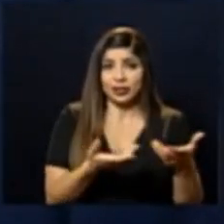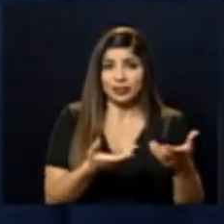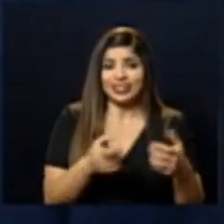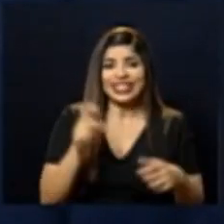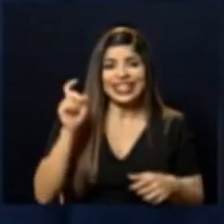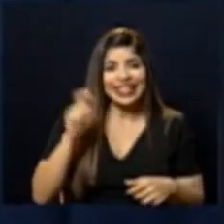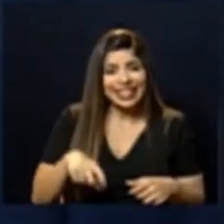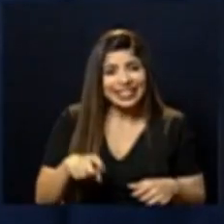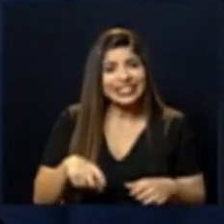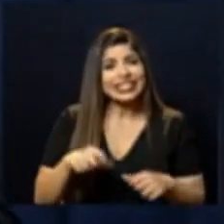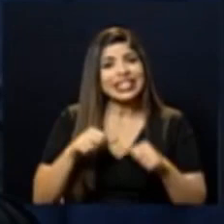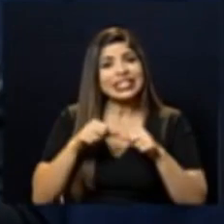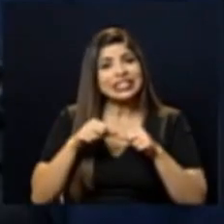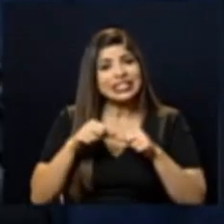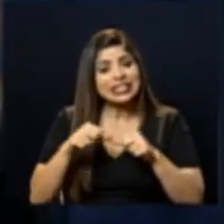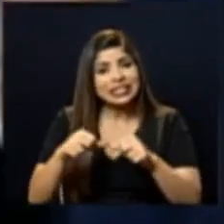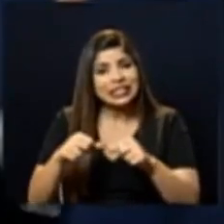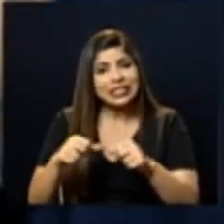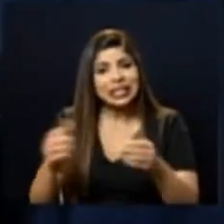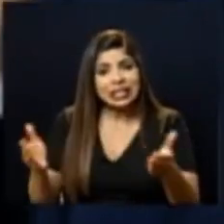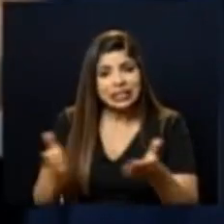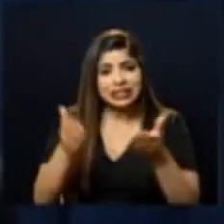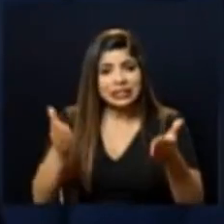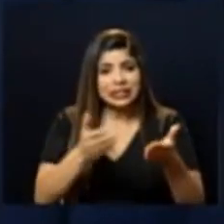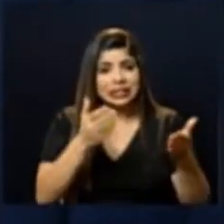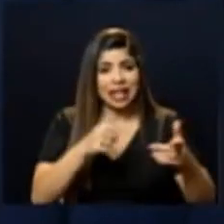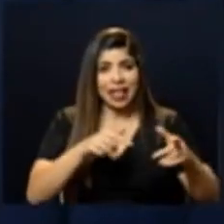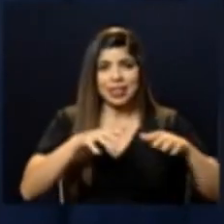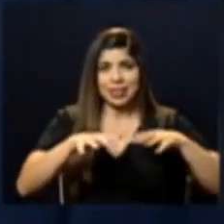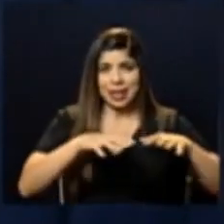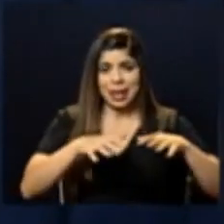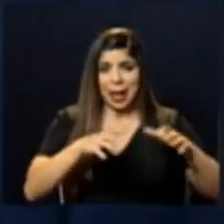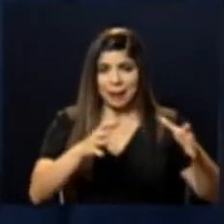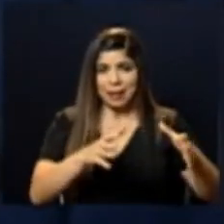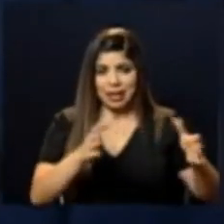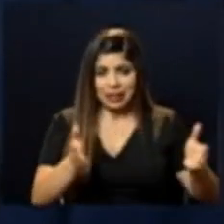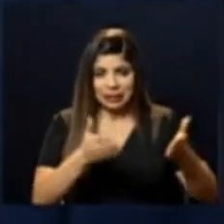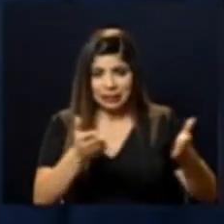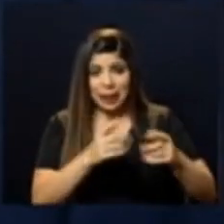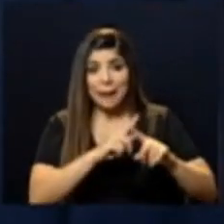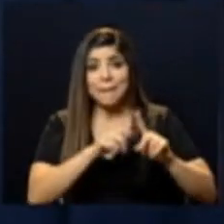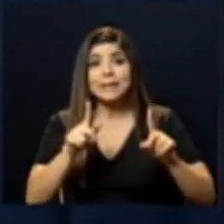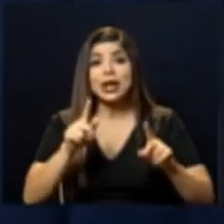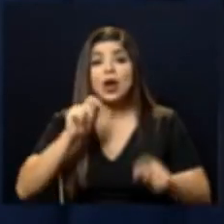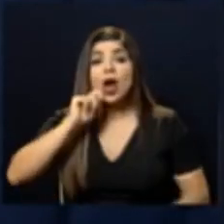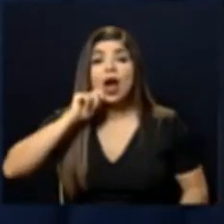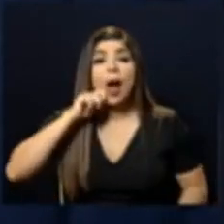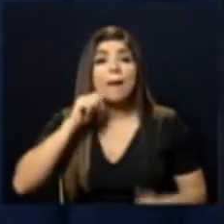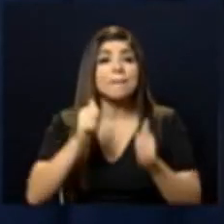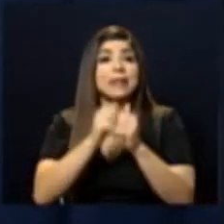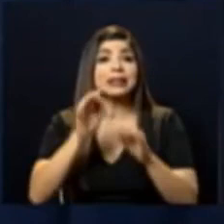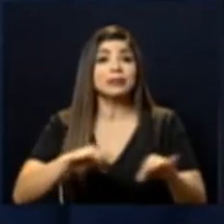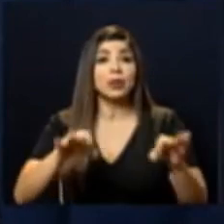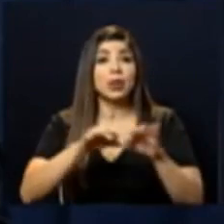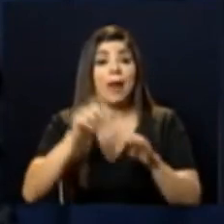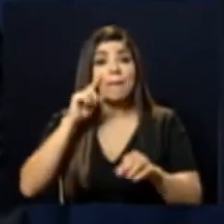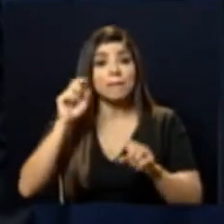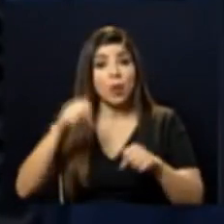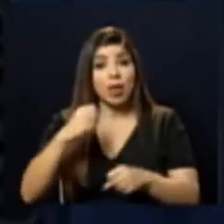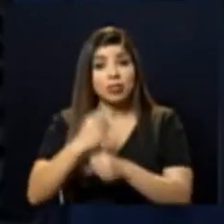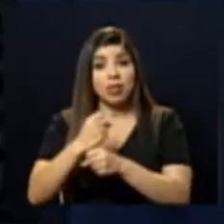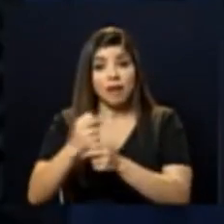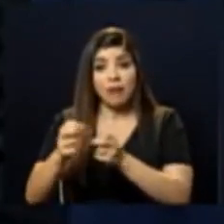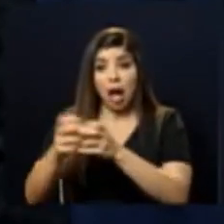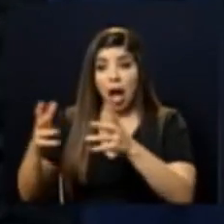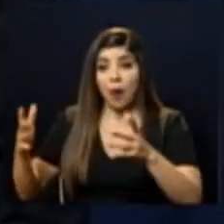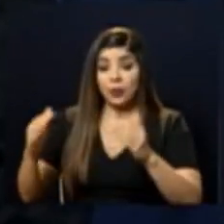Hay que seguir haciendo crecer esos sectores dinámicos, pero la clave para más empleo y reducción